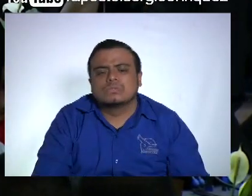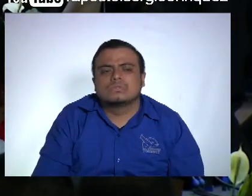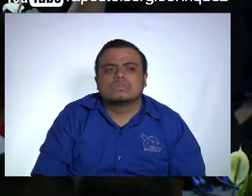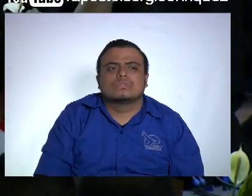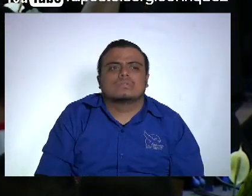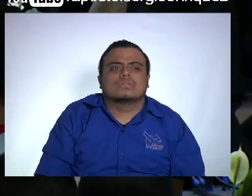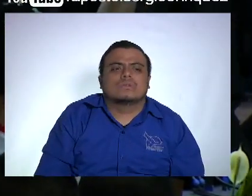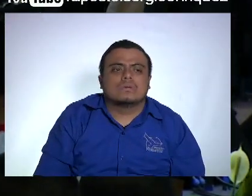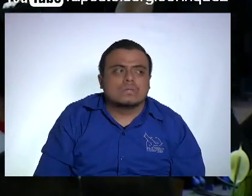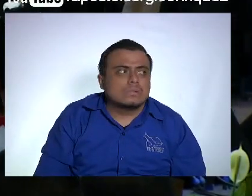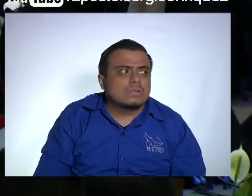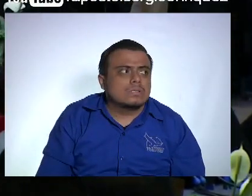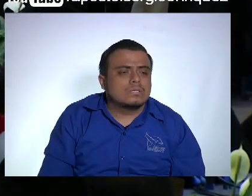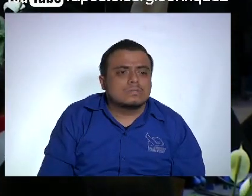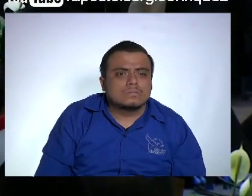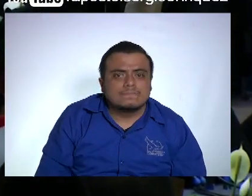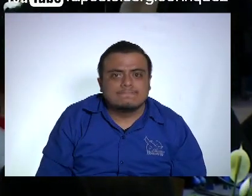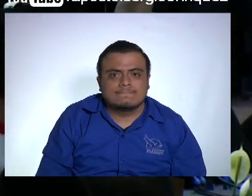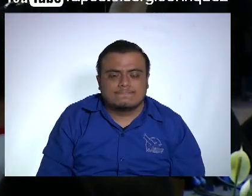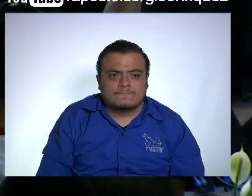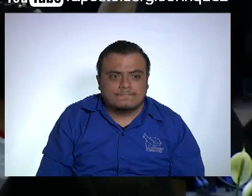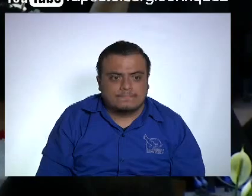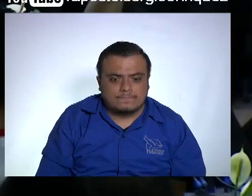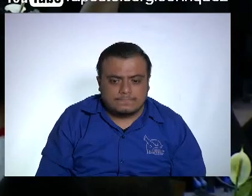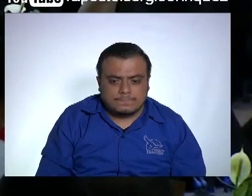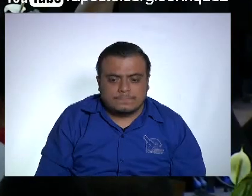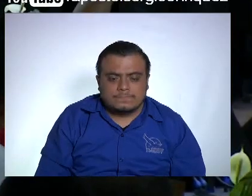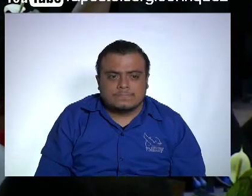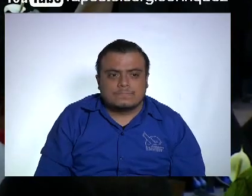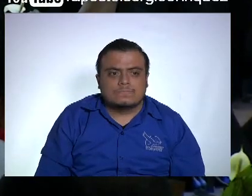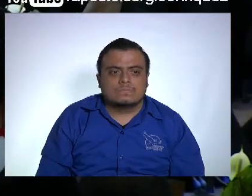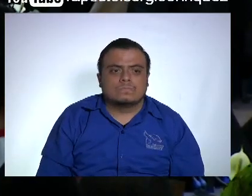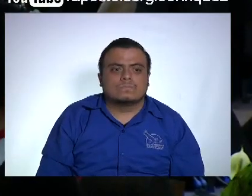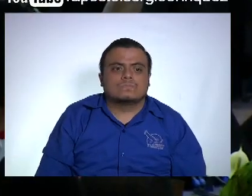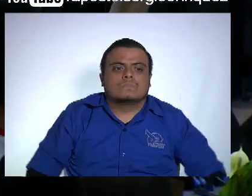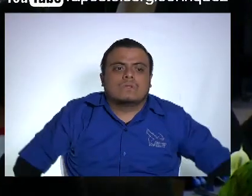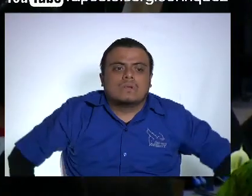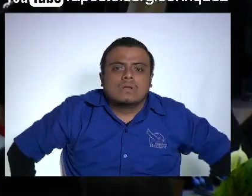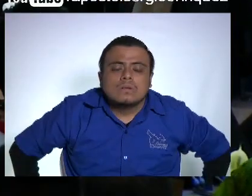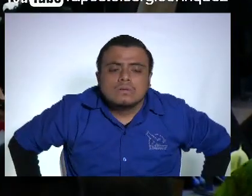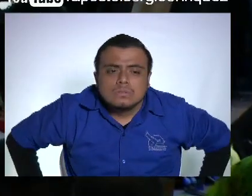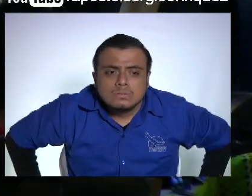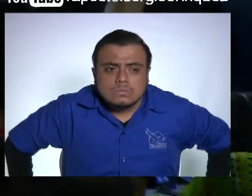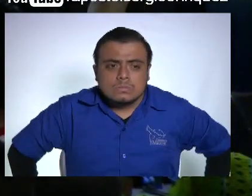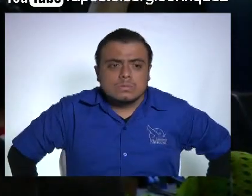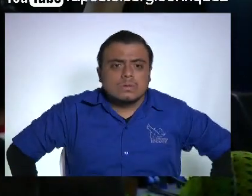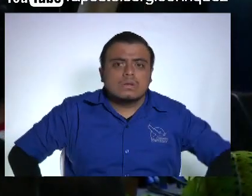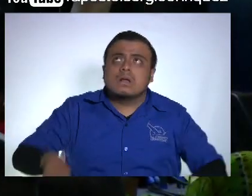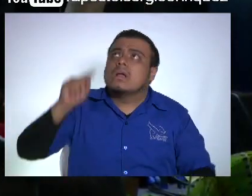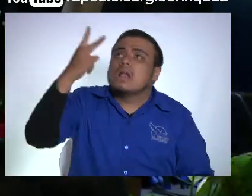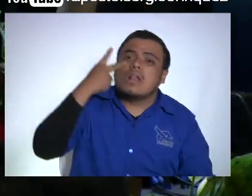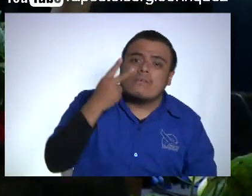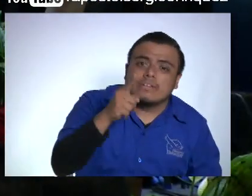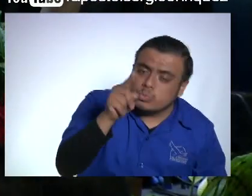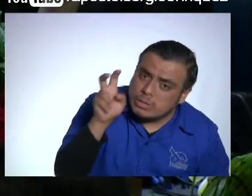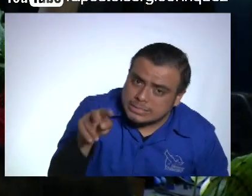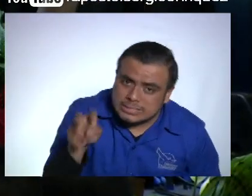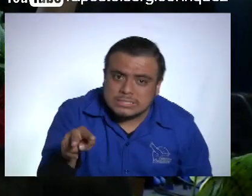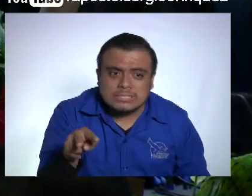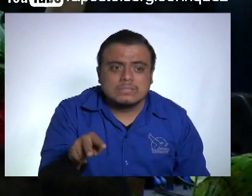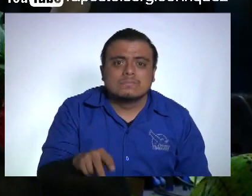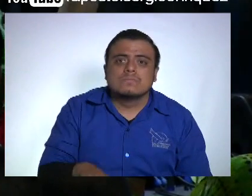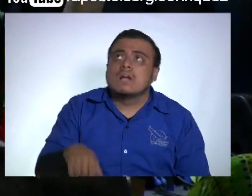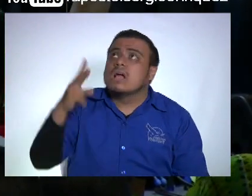En el nombre que es sobre todo nombre. Oh, Él mira tu necesidad. Él mira